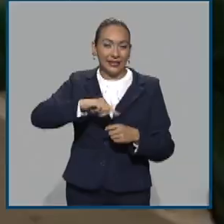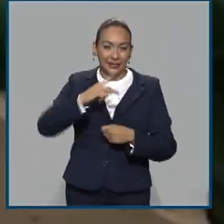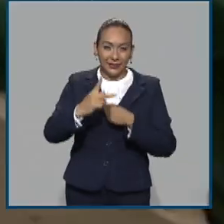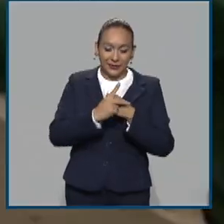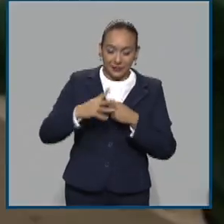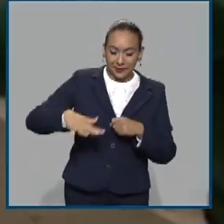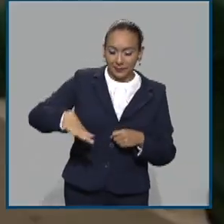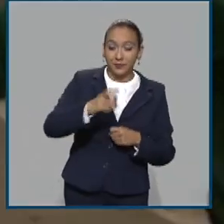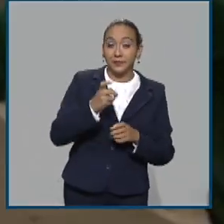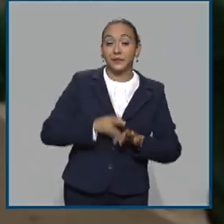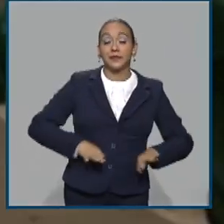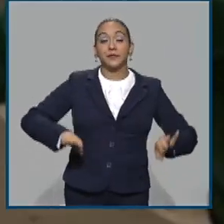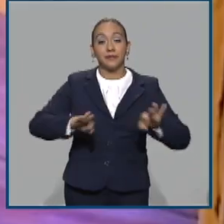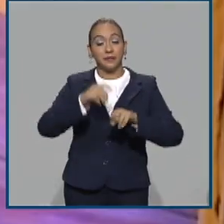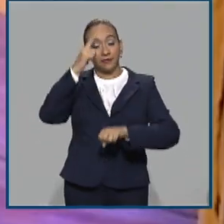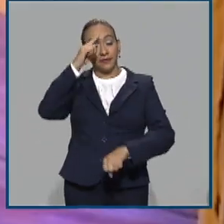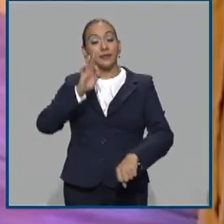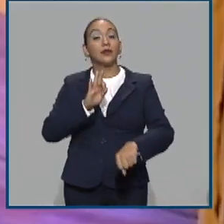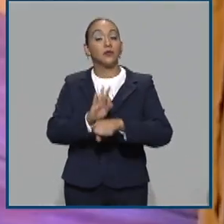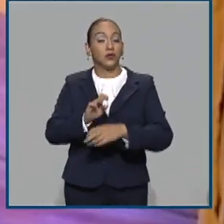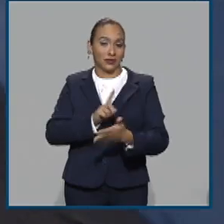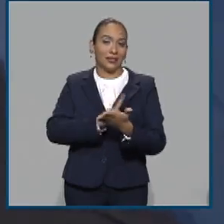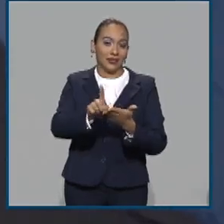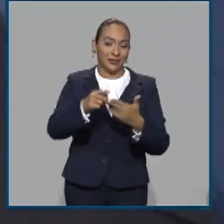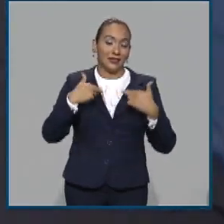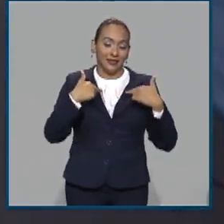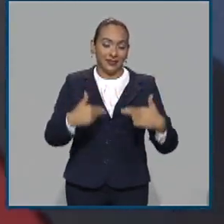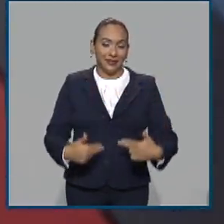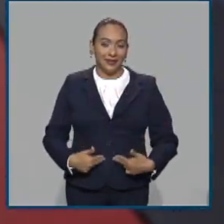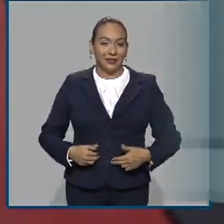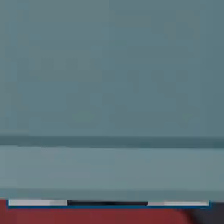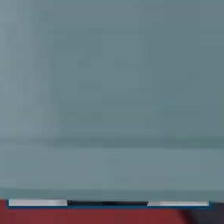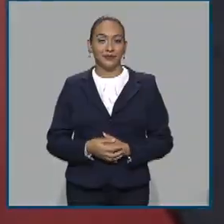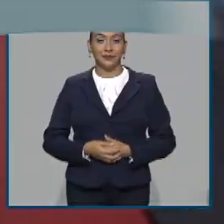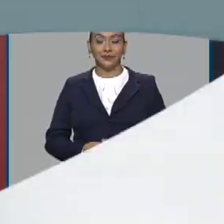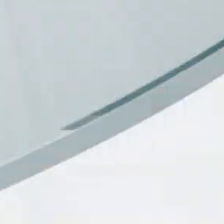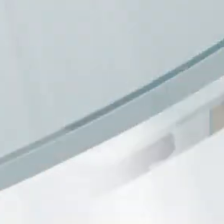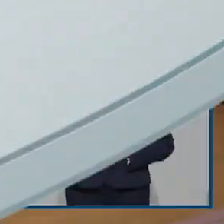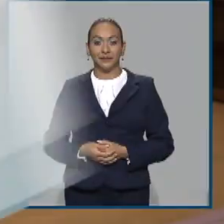es una tarea fundamental para garantizar sus derechos humanos.